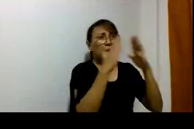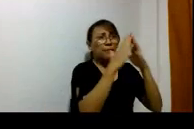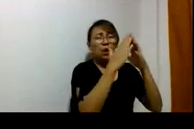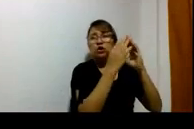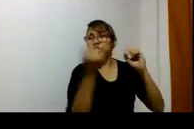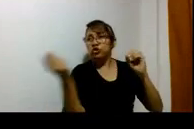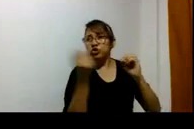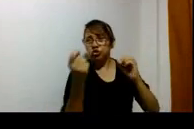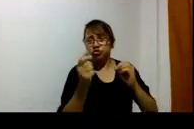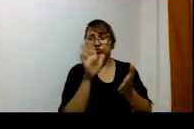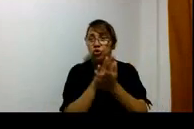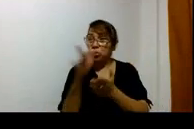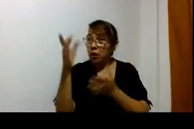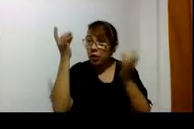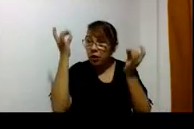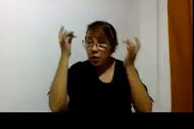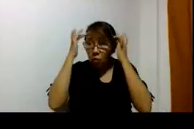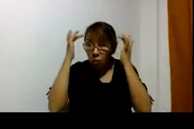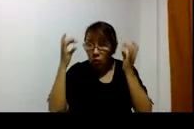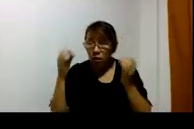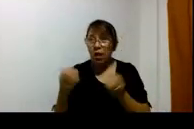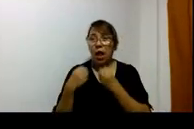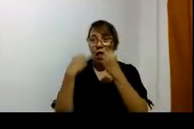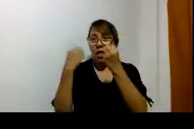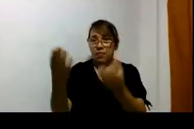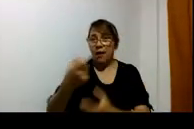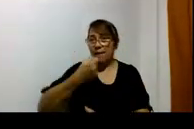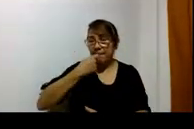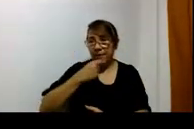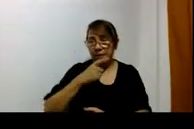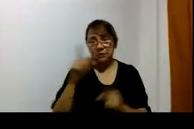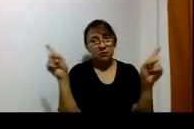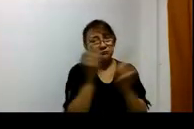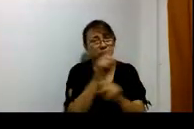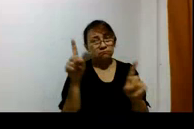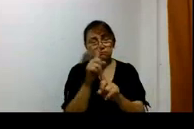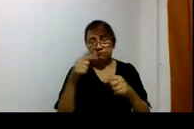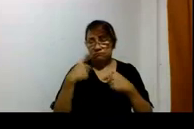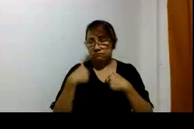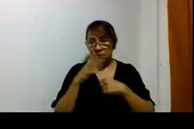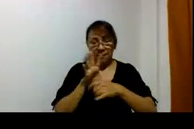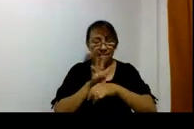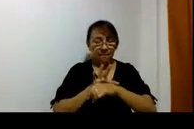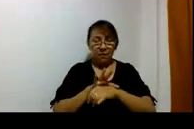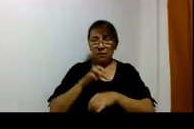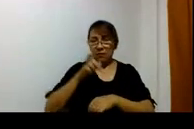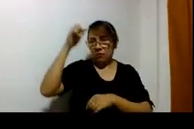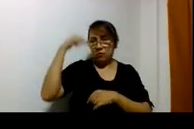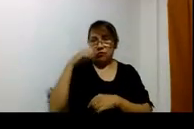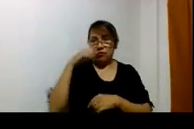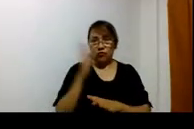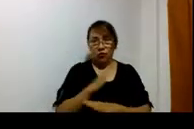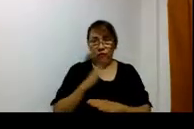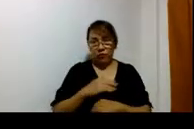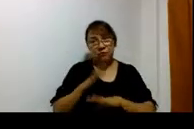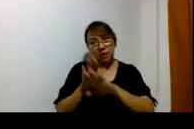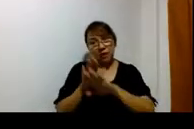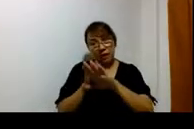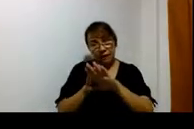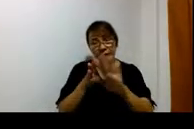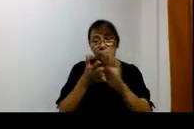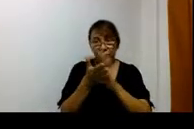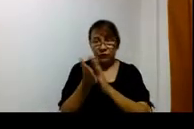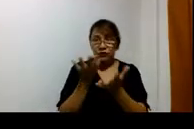y le puedo recetar esto, porque no somos médicos. Esperamos estos tips les sirvan a ustedes para que puedan armar su propio botiquín y estar preparados ante